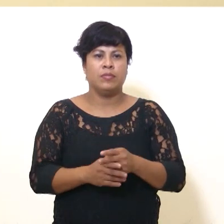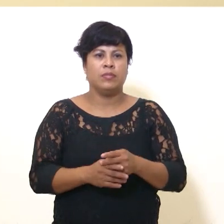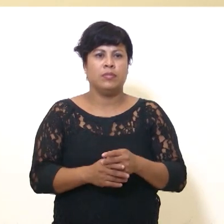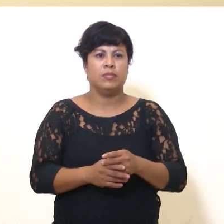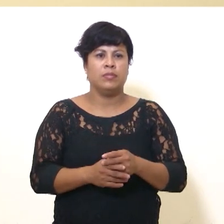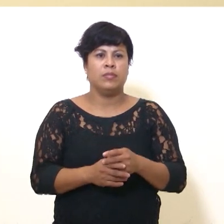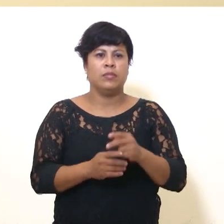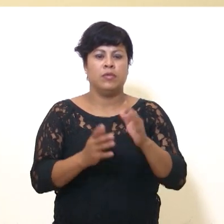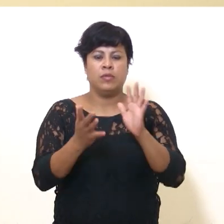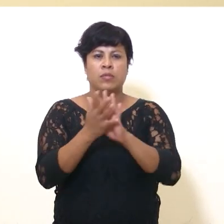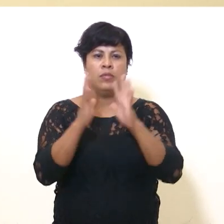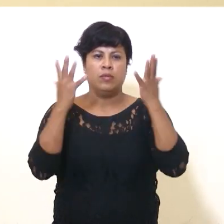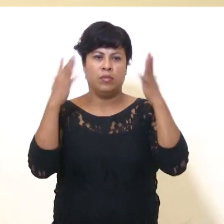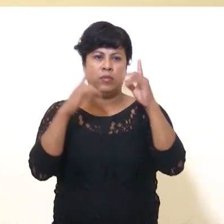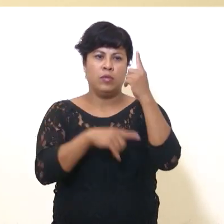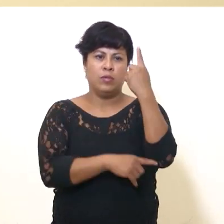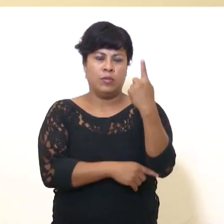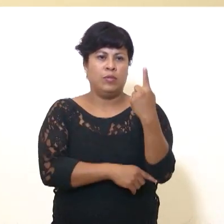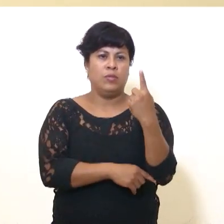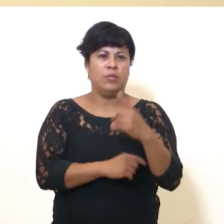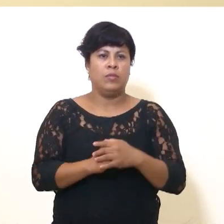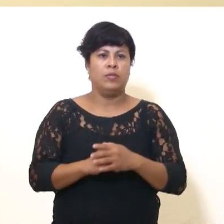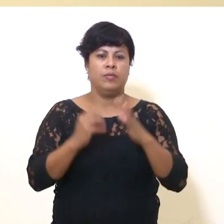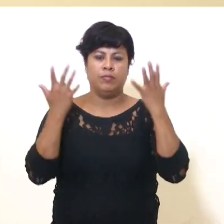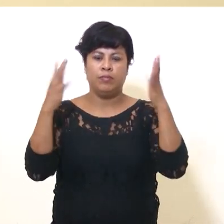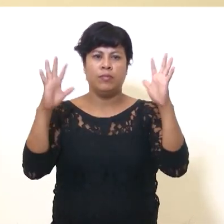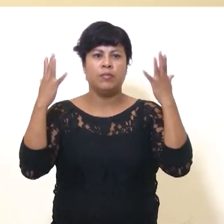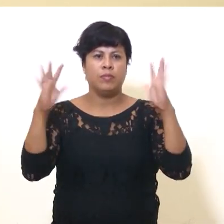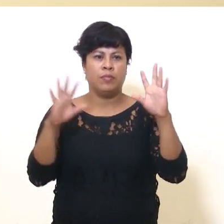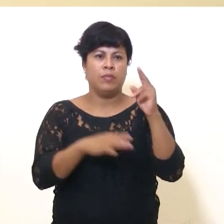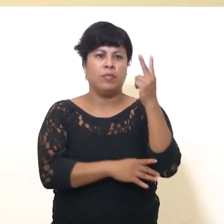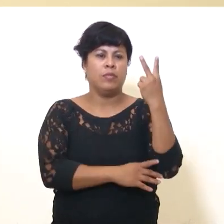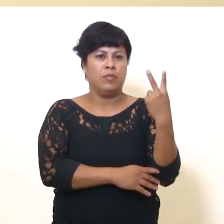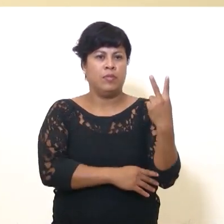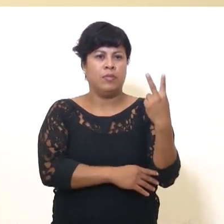si lo hacemos con palmada sería 1,